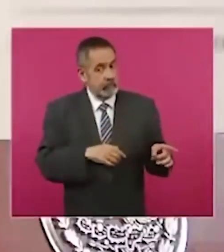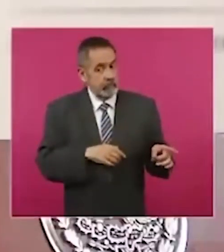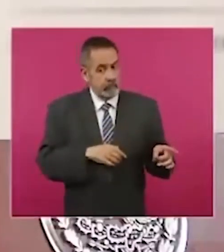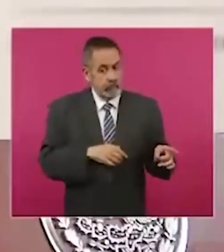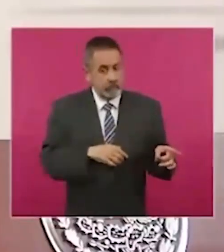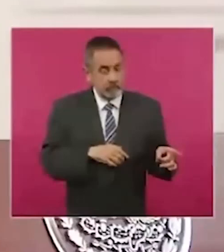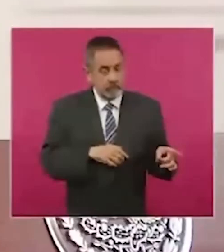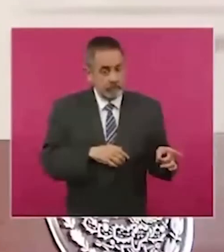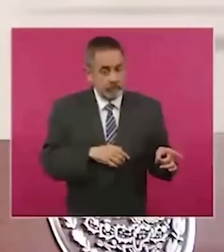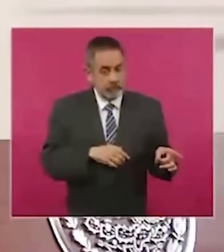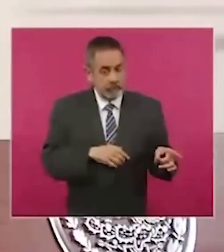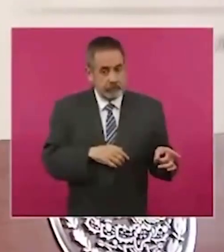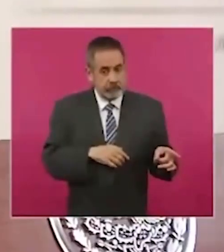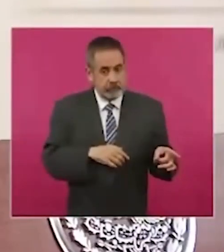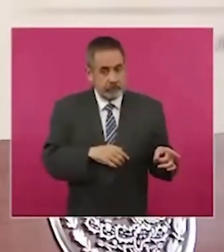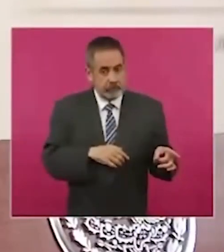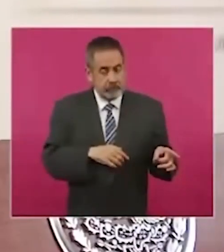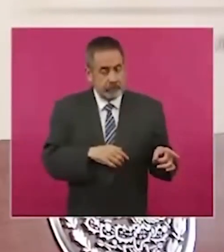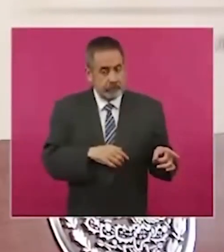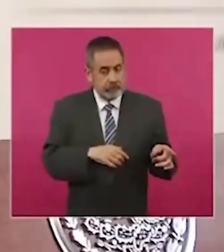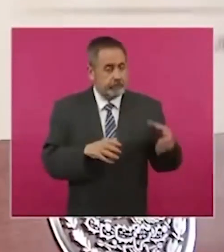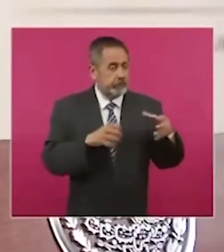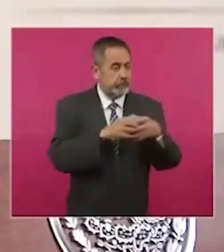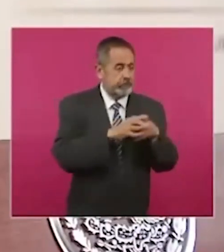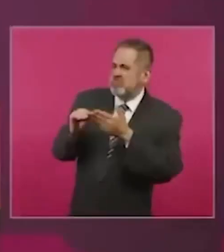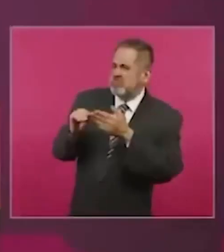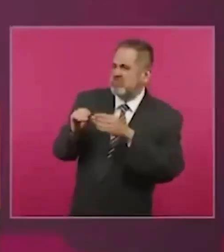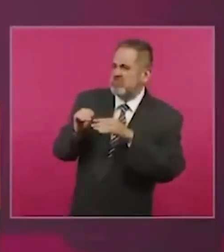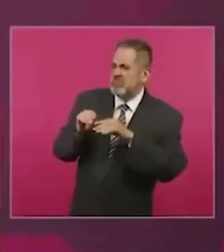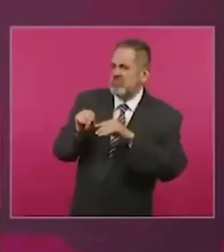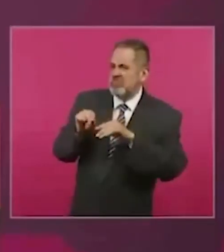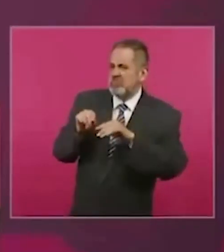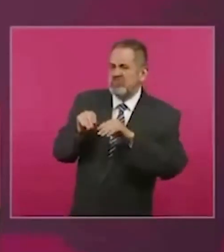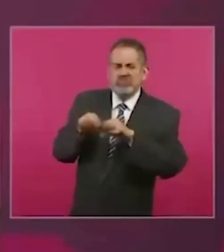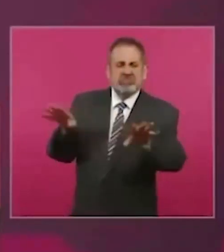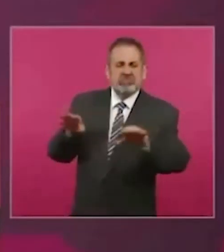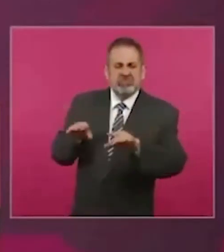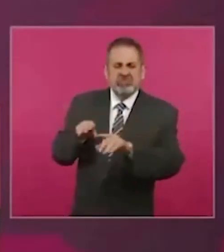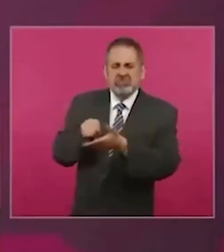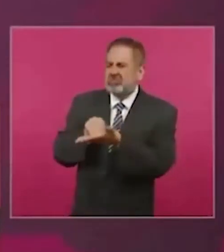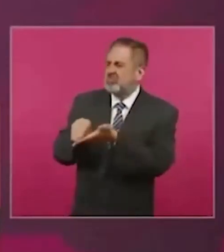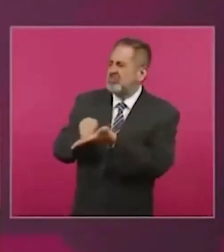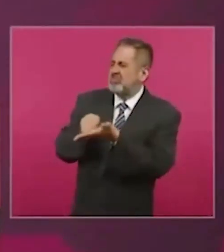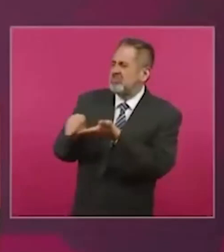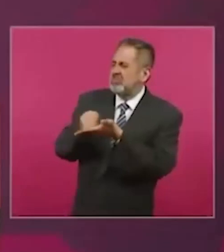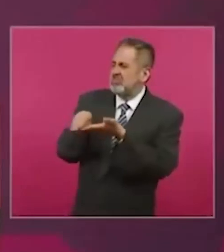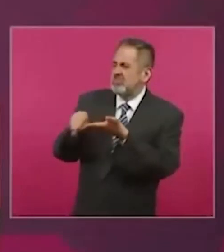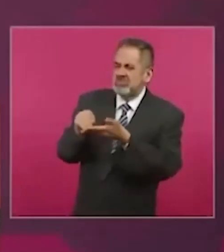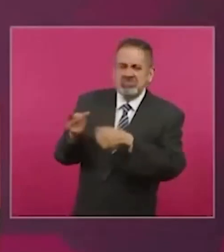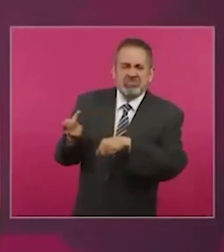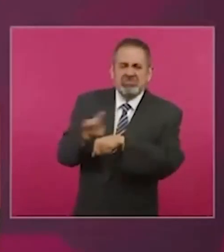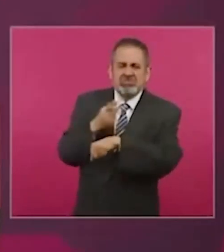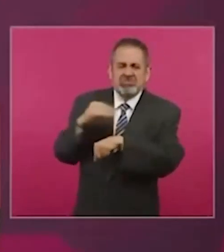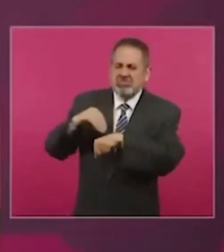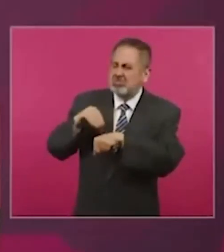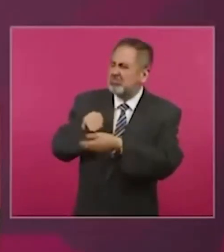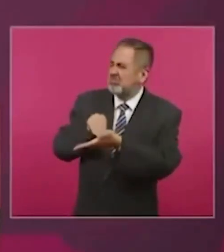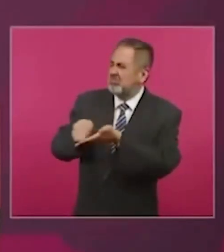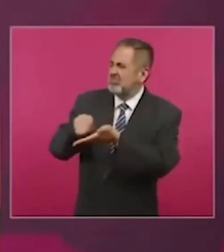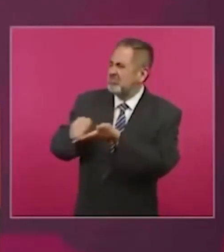de revisarse, de discutirse, incluso eventualmente de aprobarse, porque son cosas que